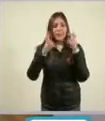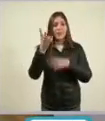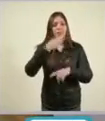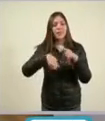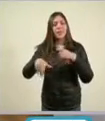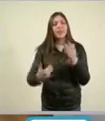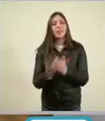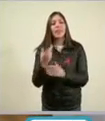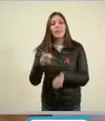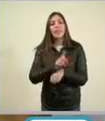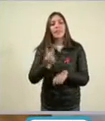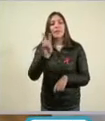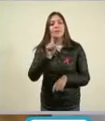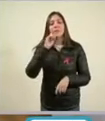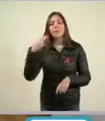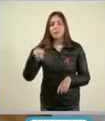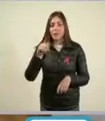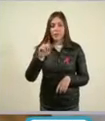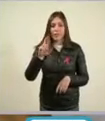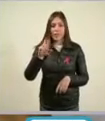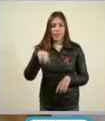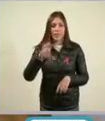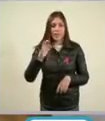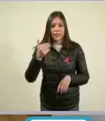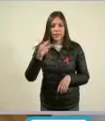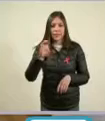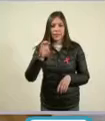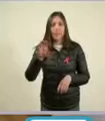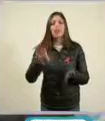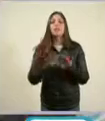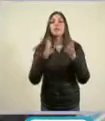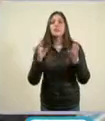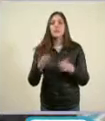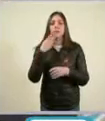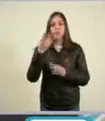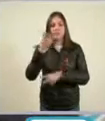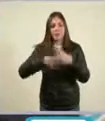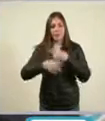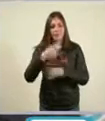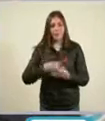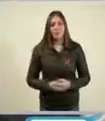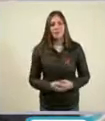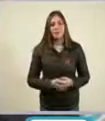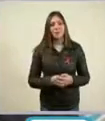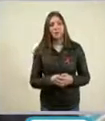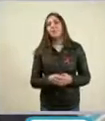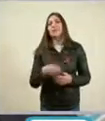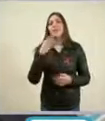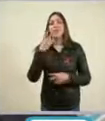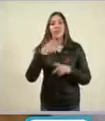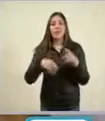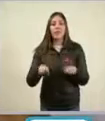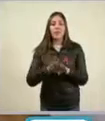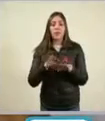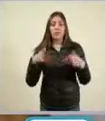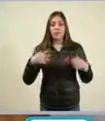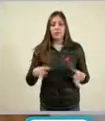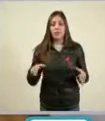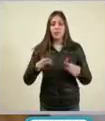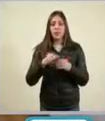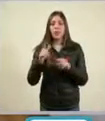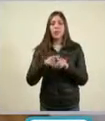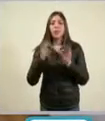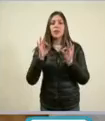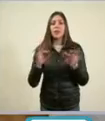nosotros esta mañana de viernes Karen Chasek. ¿Cómo estás, Karen? Bienvenida. Hola, Karen. Bienvenida, Karen. Gracias por estar aquí. Muy navideña, ya te veo con este